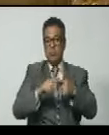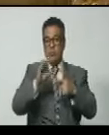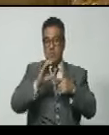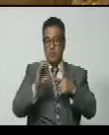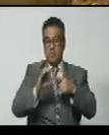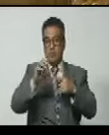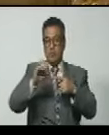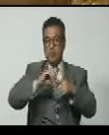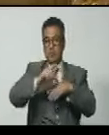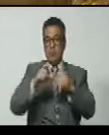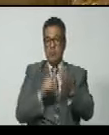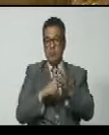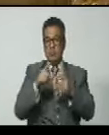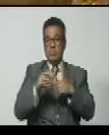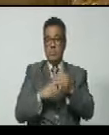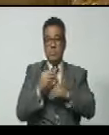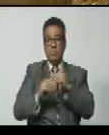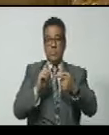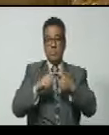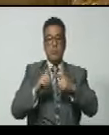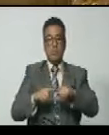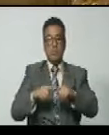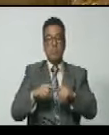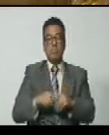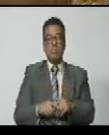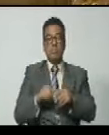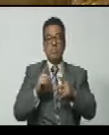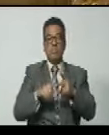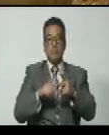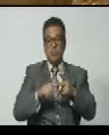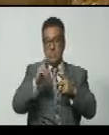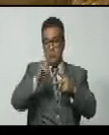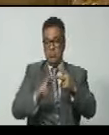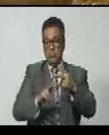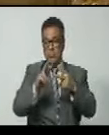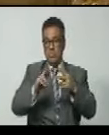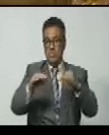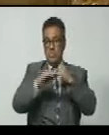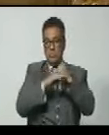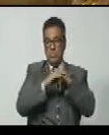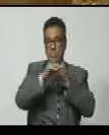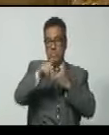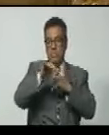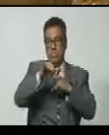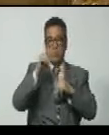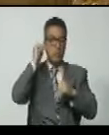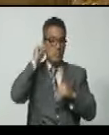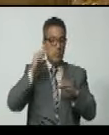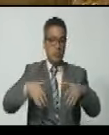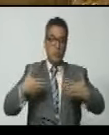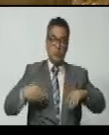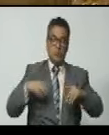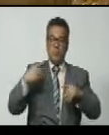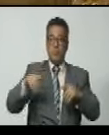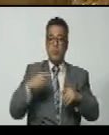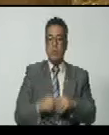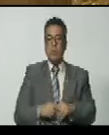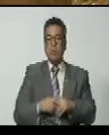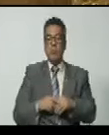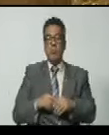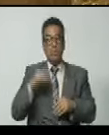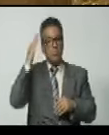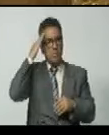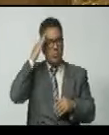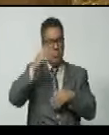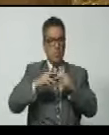de la exposición general establece los principios que la rigen. El capítulo 2 de la igualdad de las mujeres y el disfrute de los derechos,